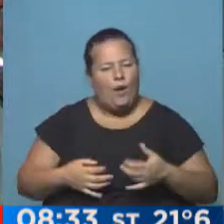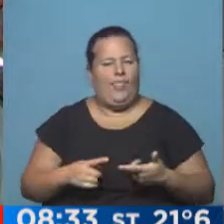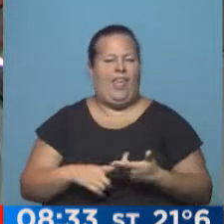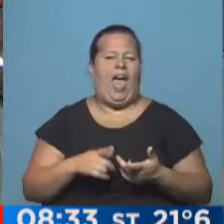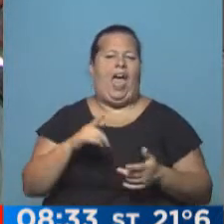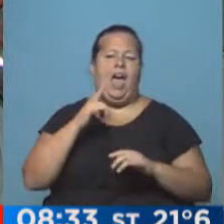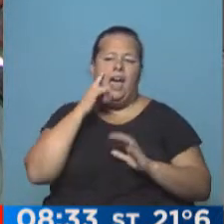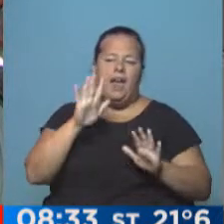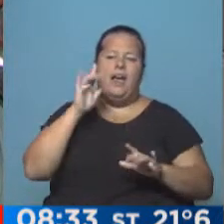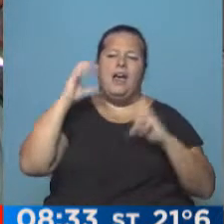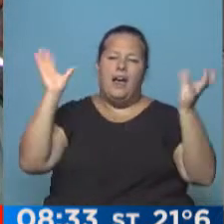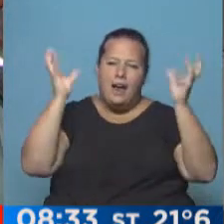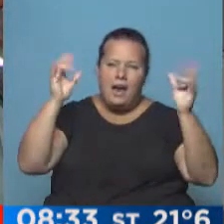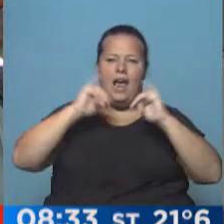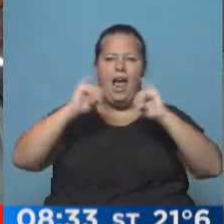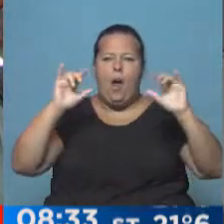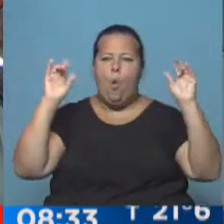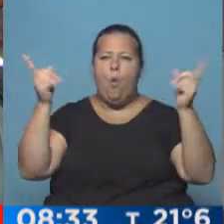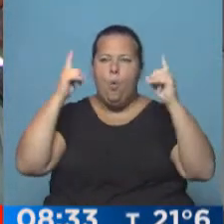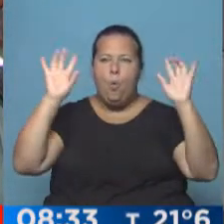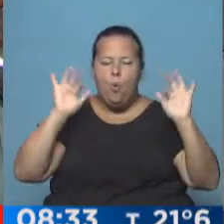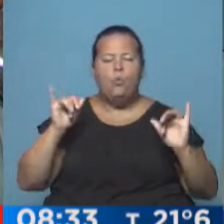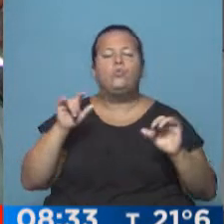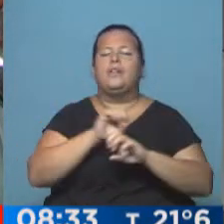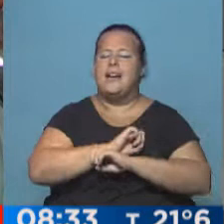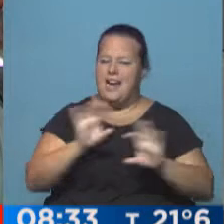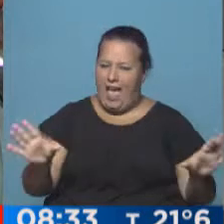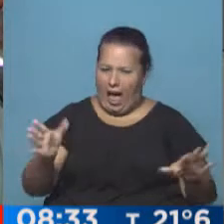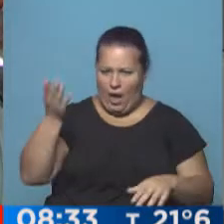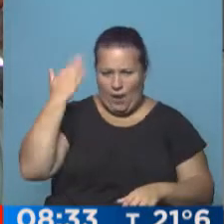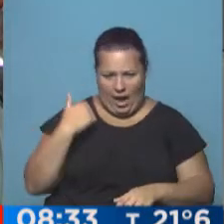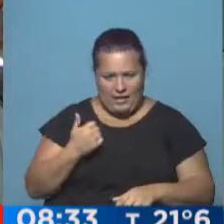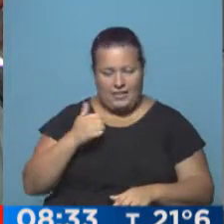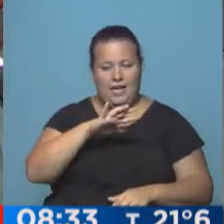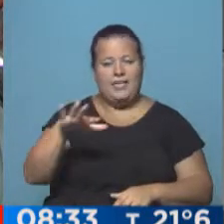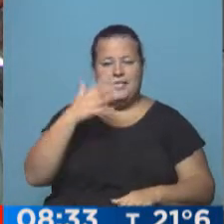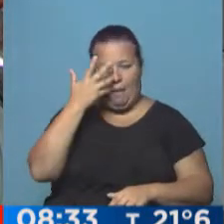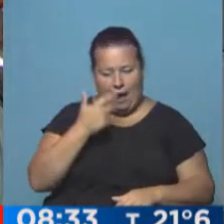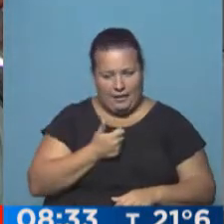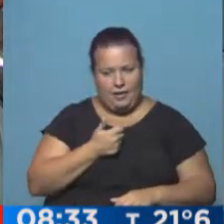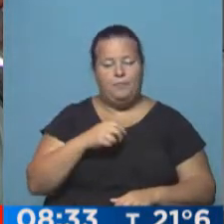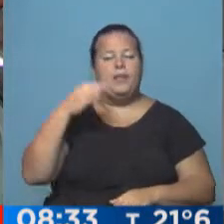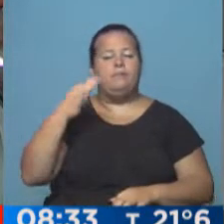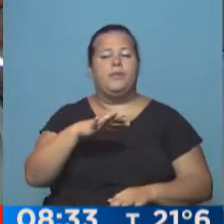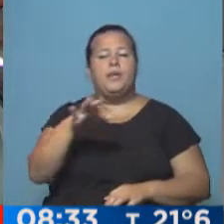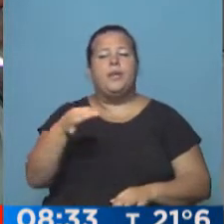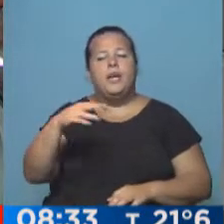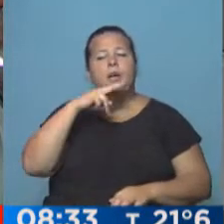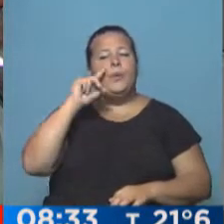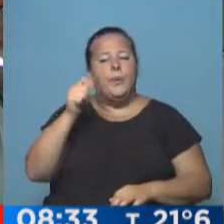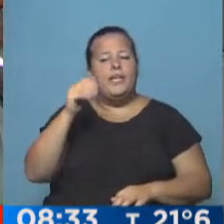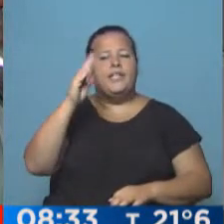el llamamiento y las sirenas como corresponde. Fue una tragedia lo que sucedió en la jornada de ayer en el partido de San Martín. Villa Ballester,